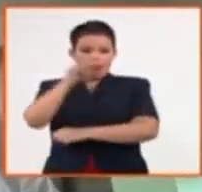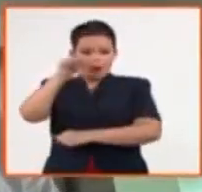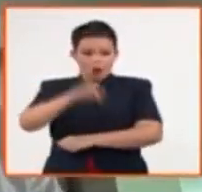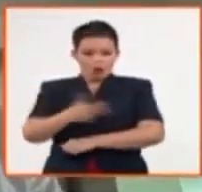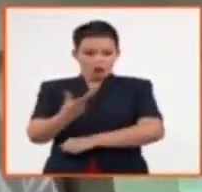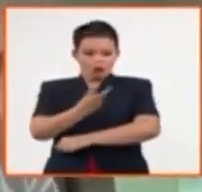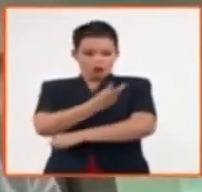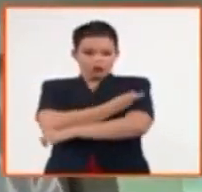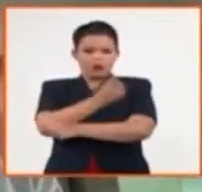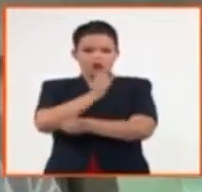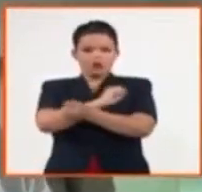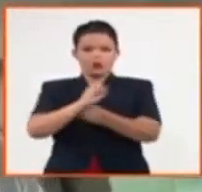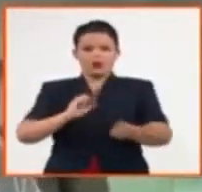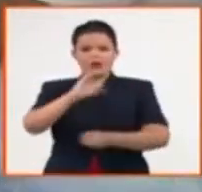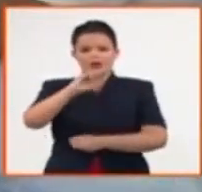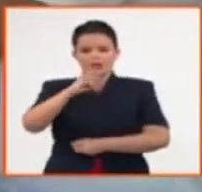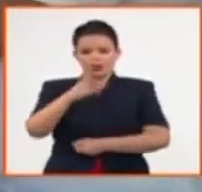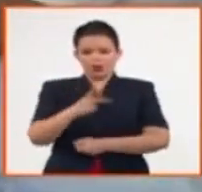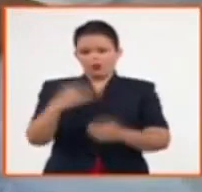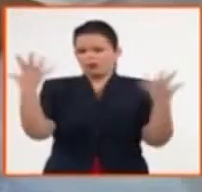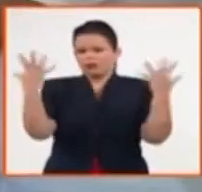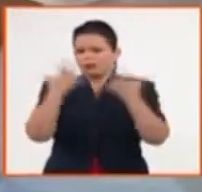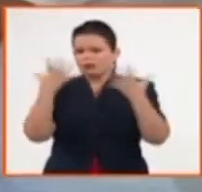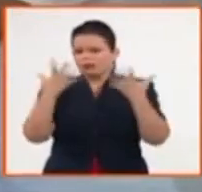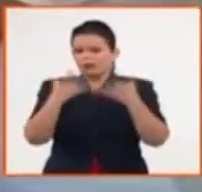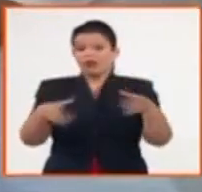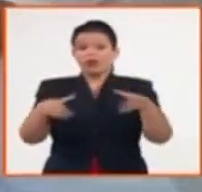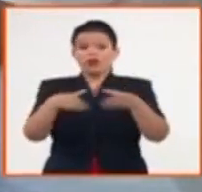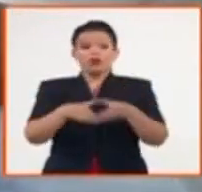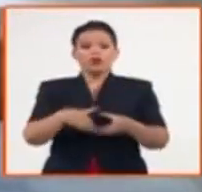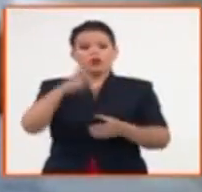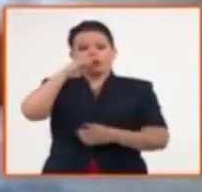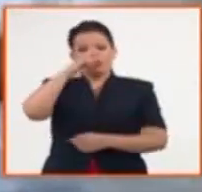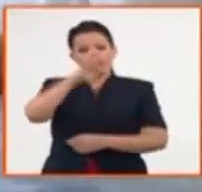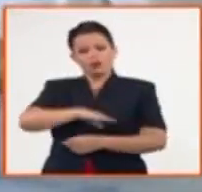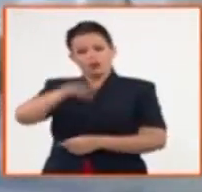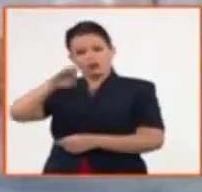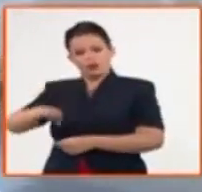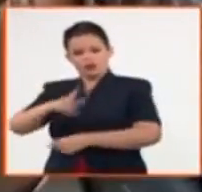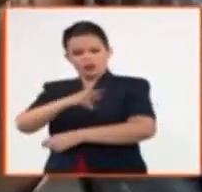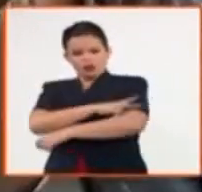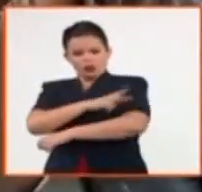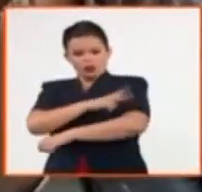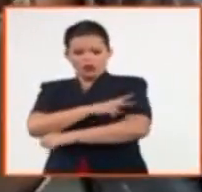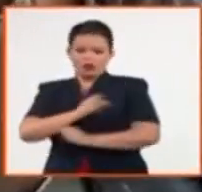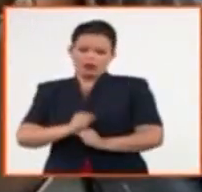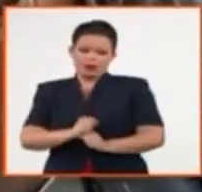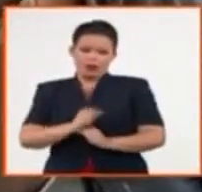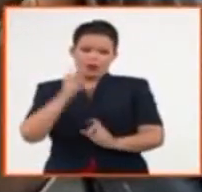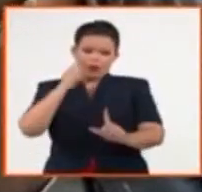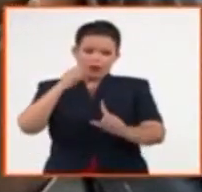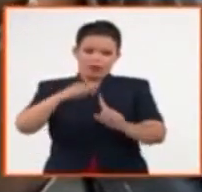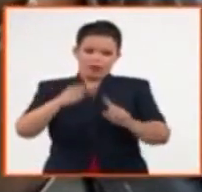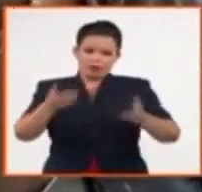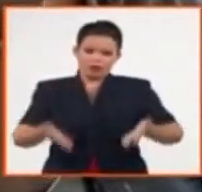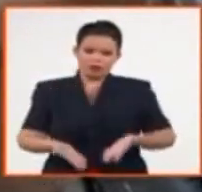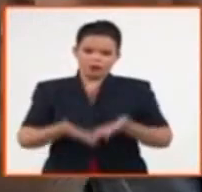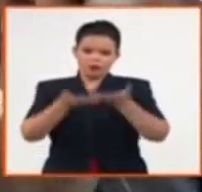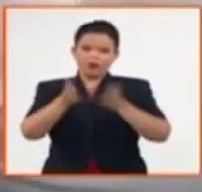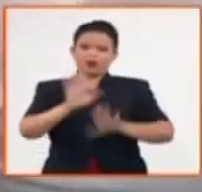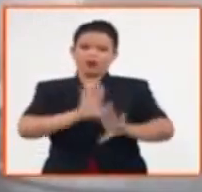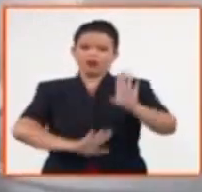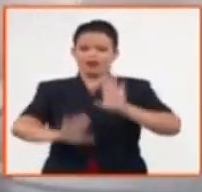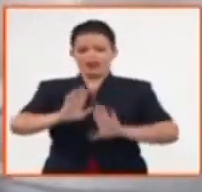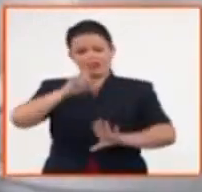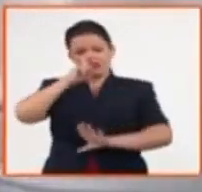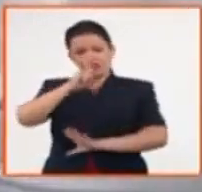niños de aquí de la secundaria, con el objetivo de inmunizar a los niños para que no siga la incidencia tan alta de los